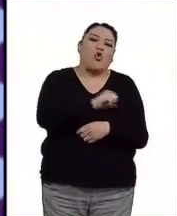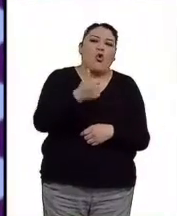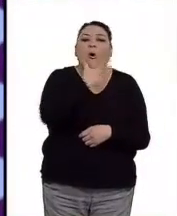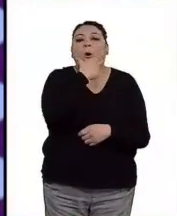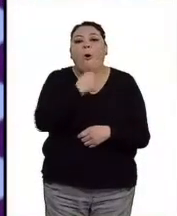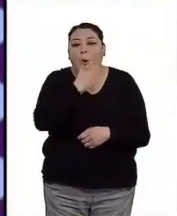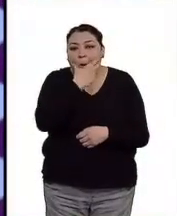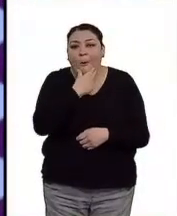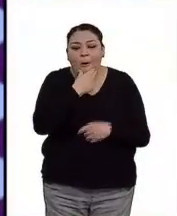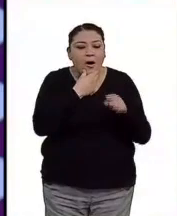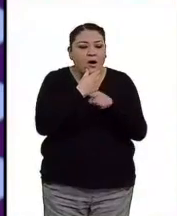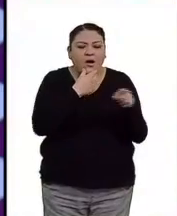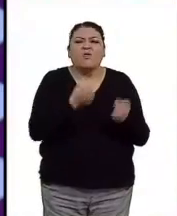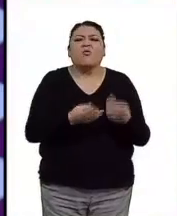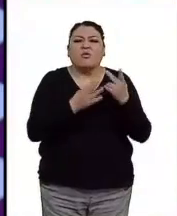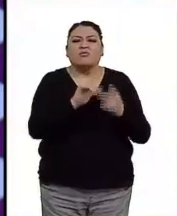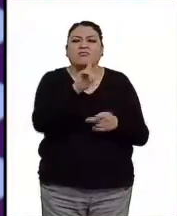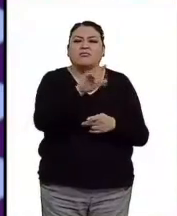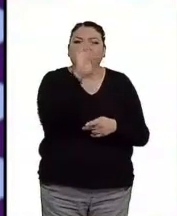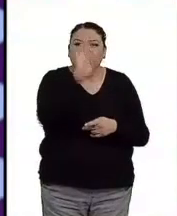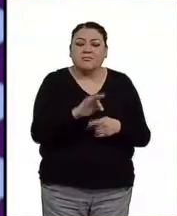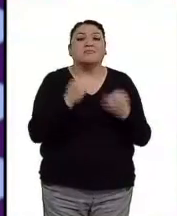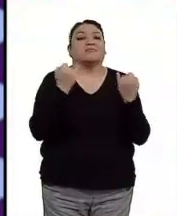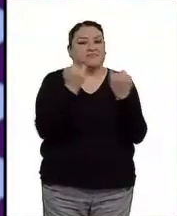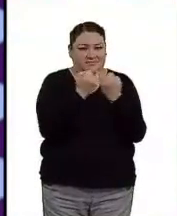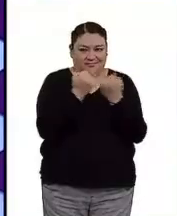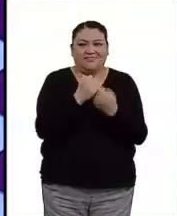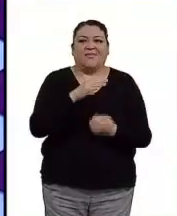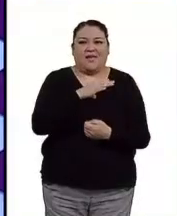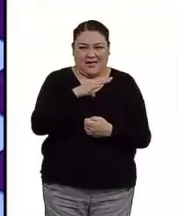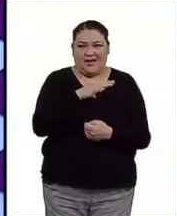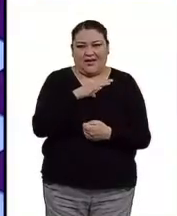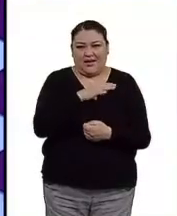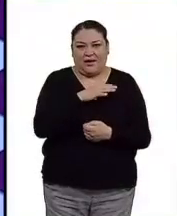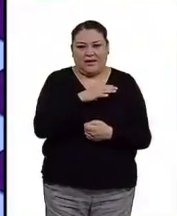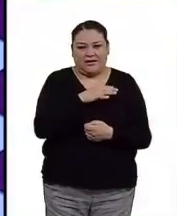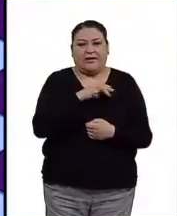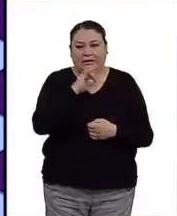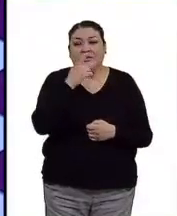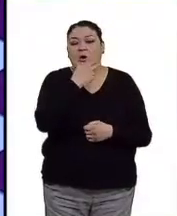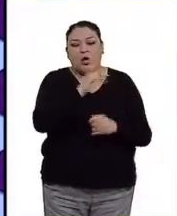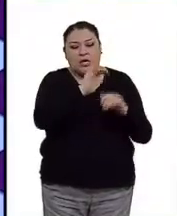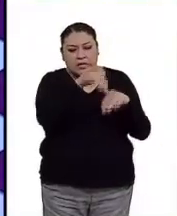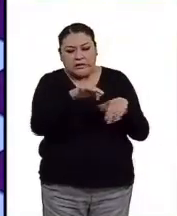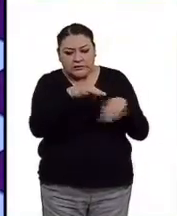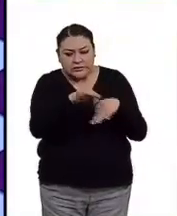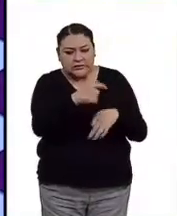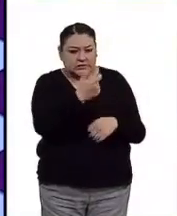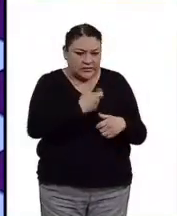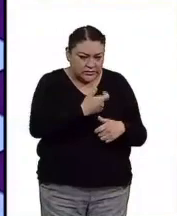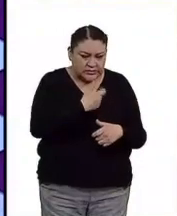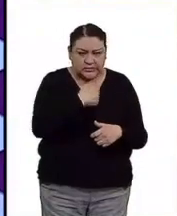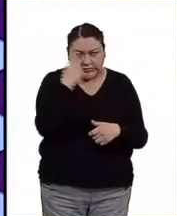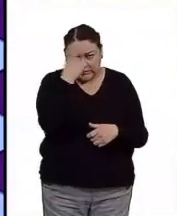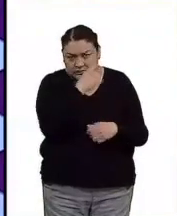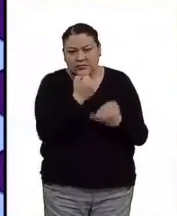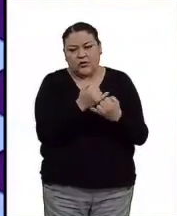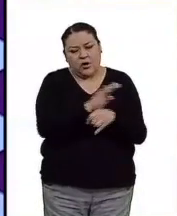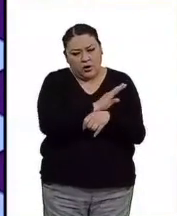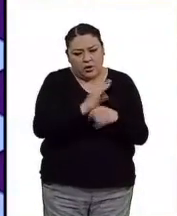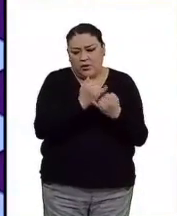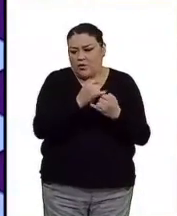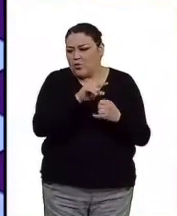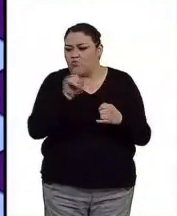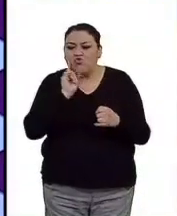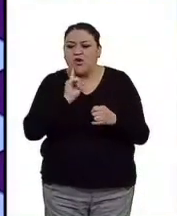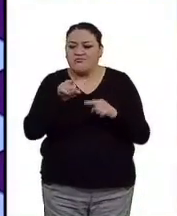del 17%. Es decir, también hay, por supuesto, dificultad para tener ingresos remuneradores, seguridad social en